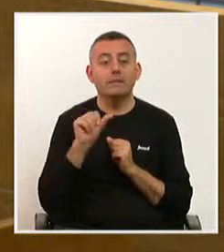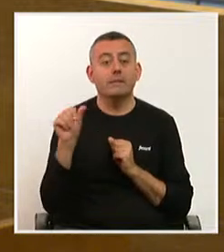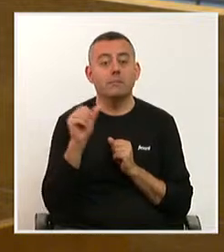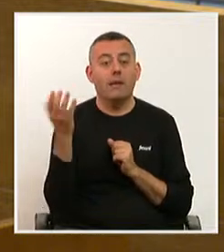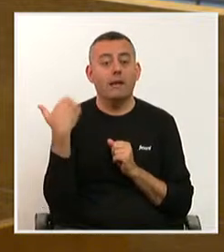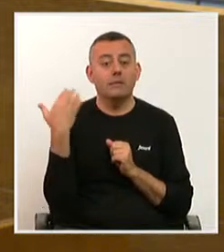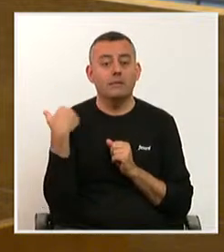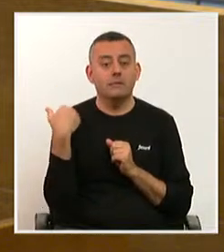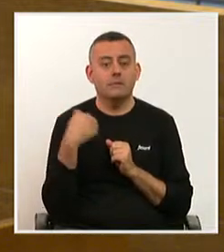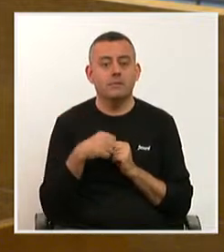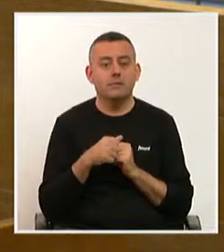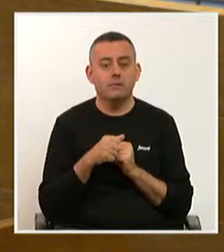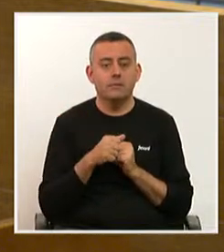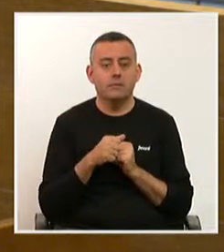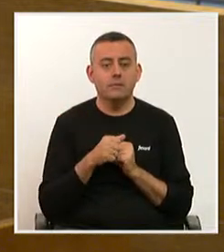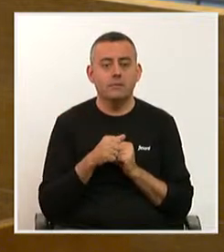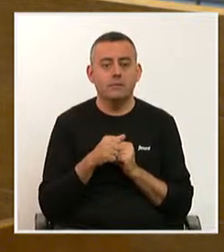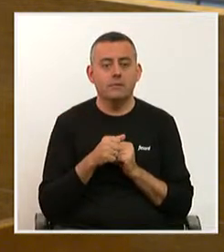mes